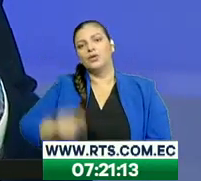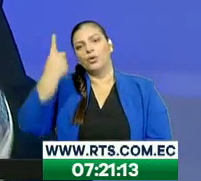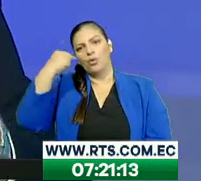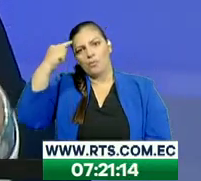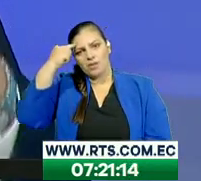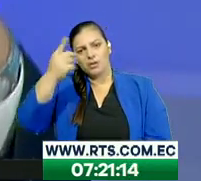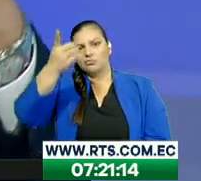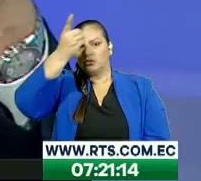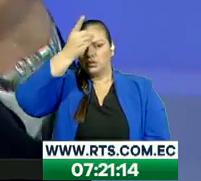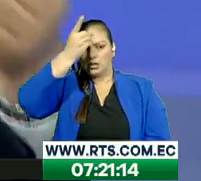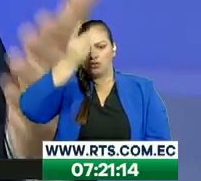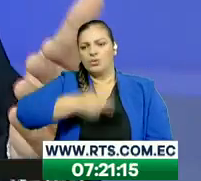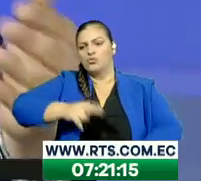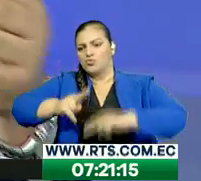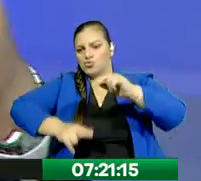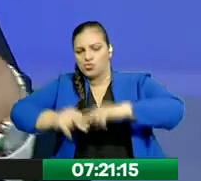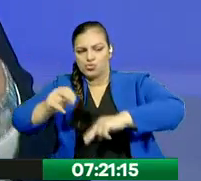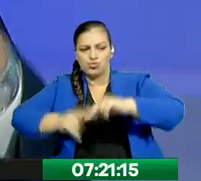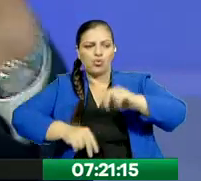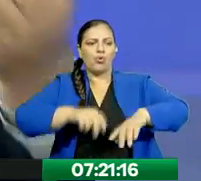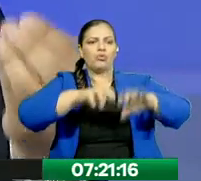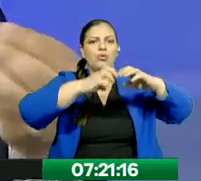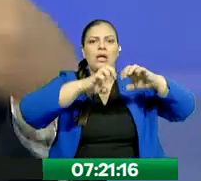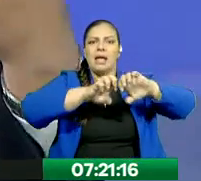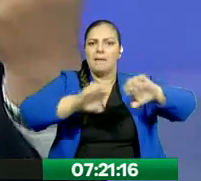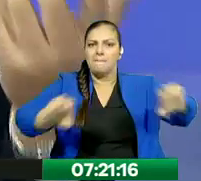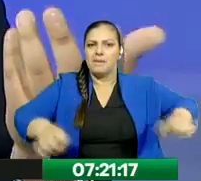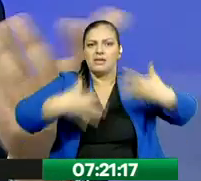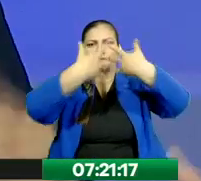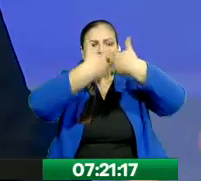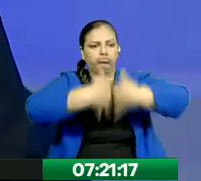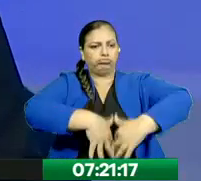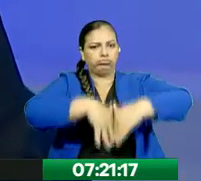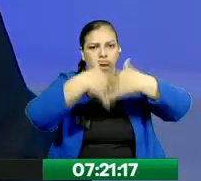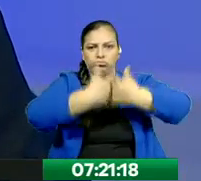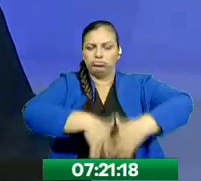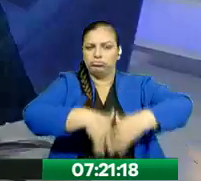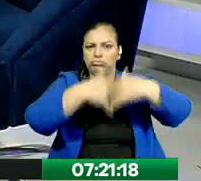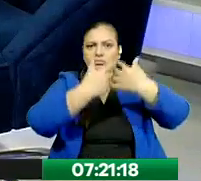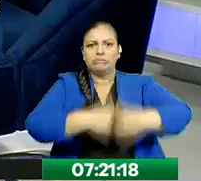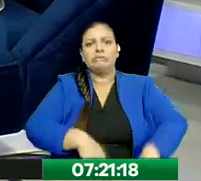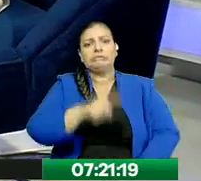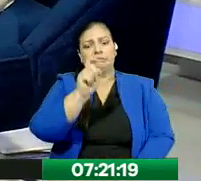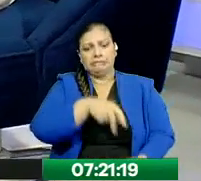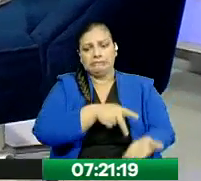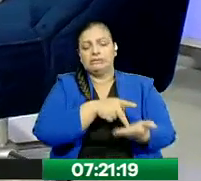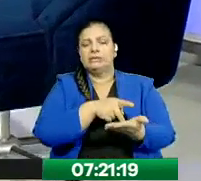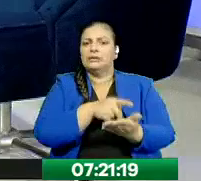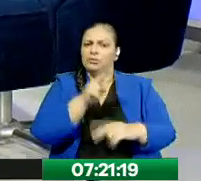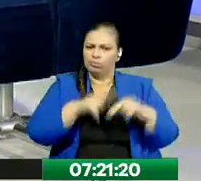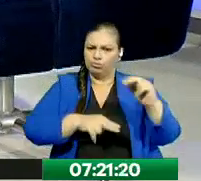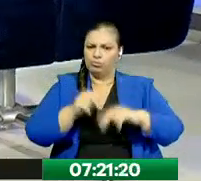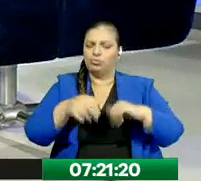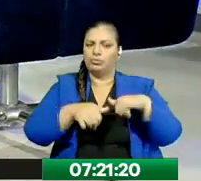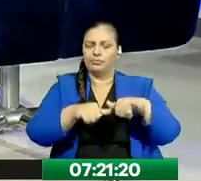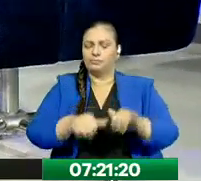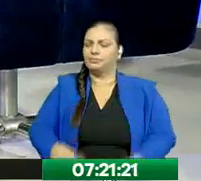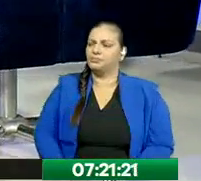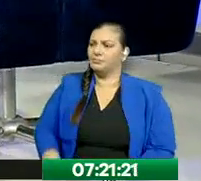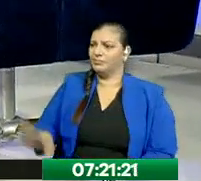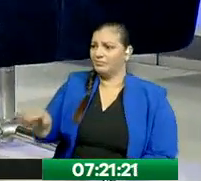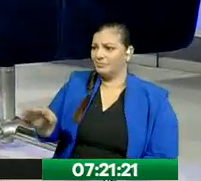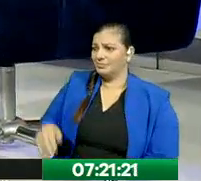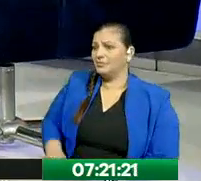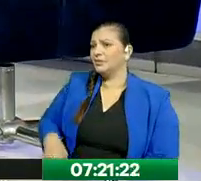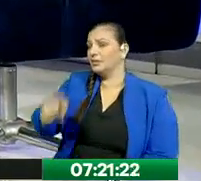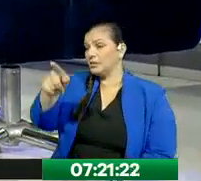positiva para el Ecuador porque genera crecimiento económico, genera empleo y genera bienestar. Pero ahora lo que se está haciendo es pagar deuda con otra deuda. Ya, eso es un problema. No hay